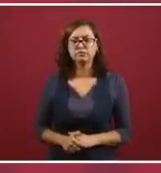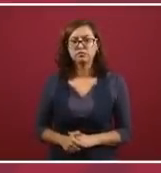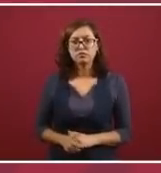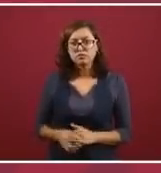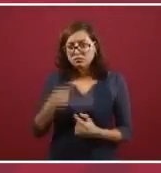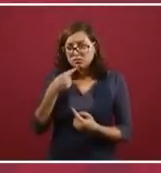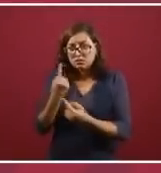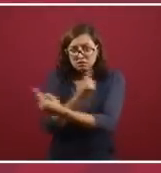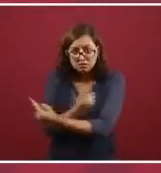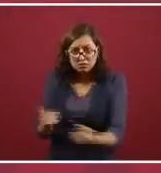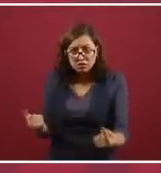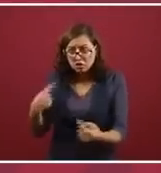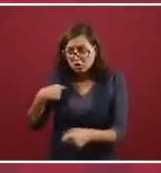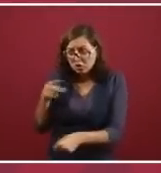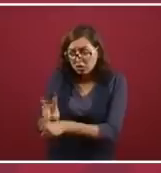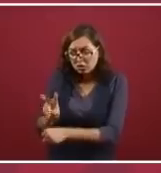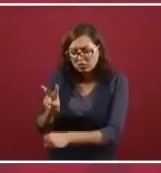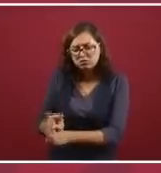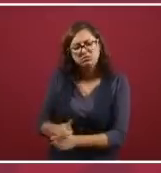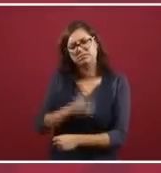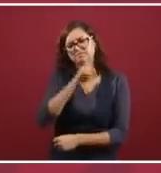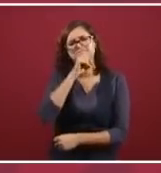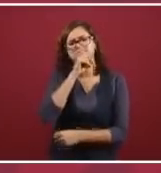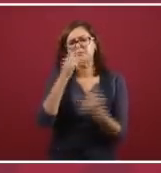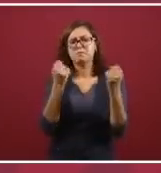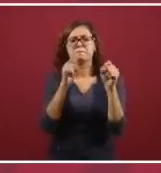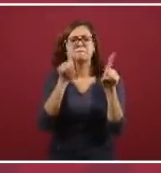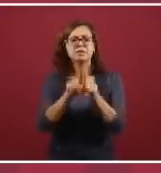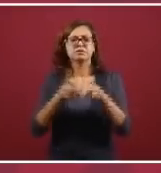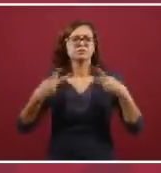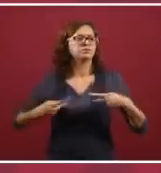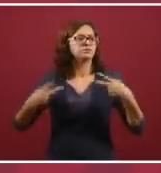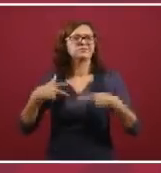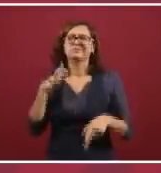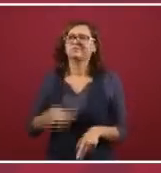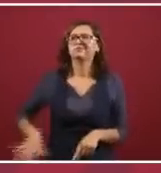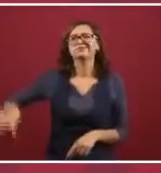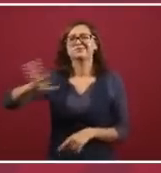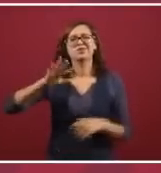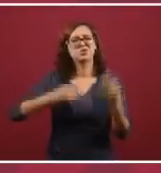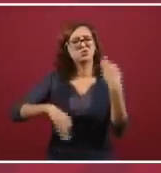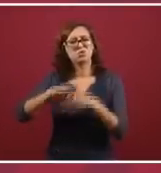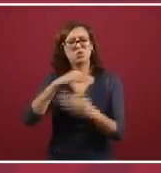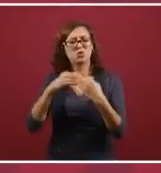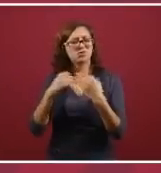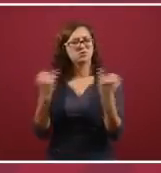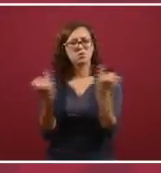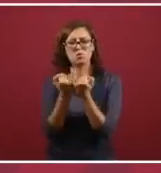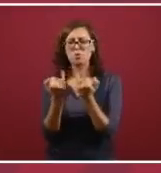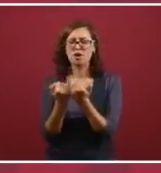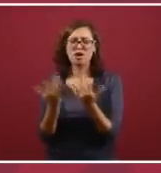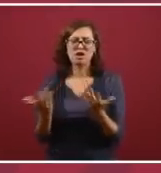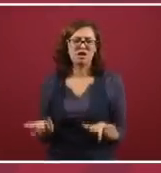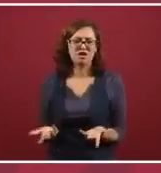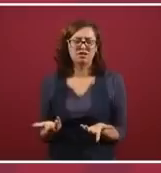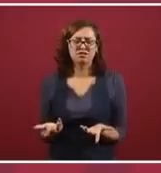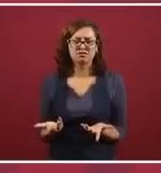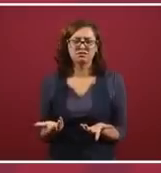menores de edad, pero así todos los ciudadanos. Esto que les decía yo, que a los